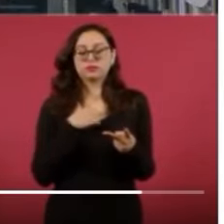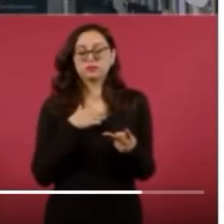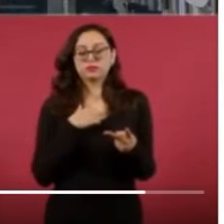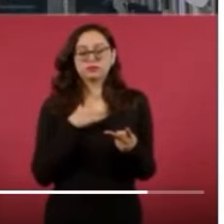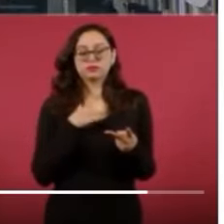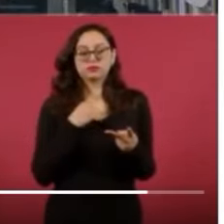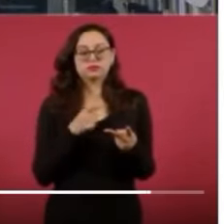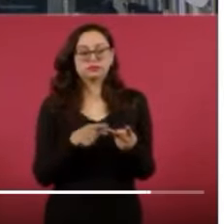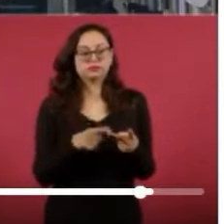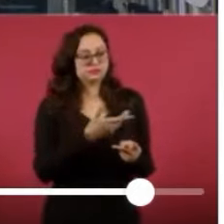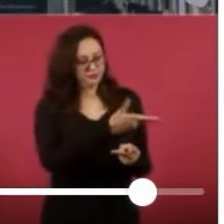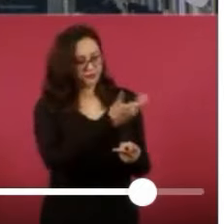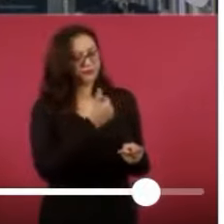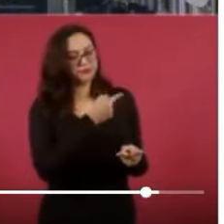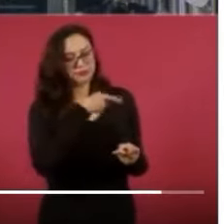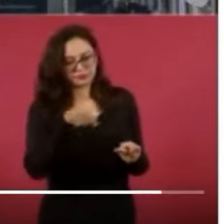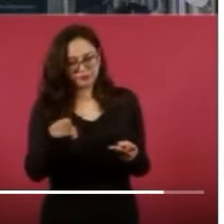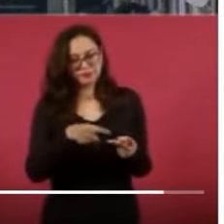A ver,